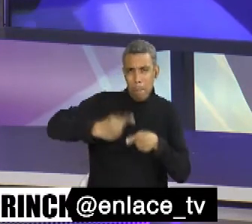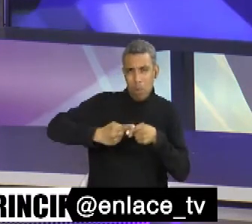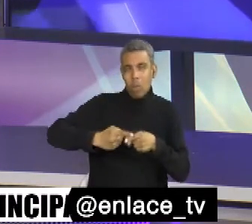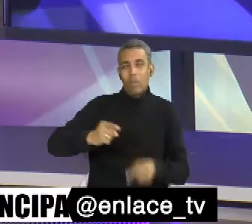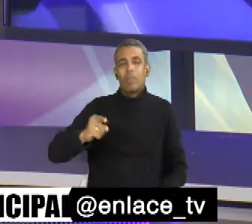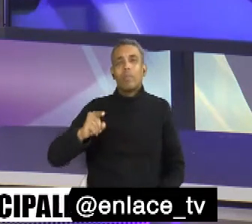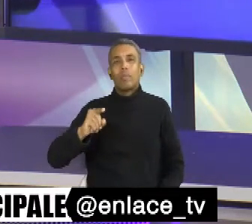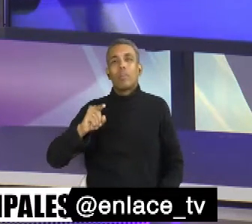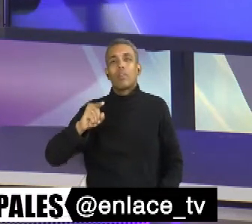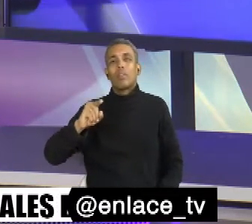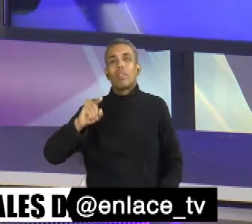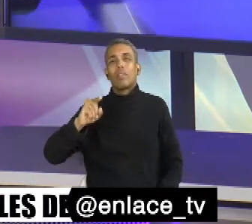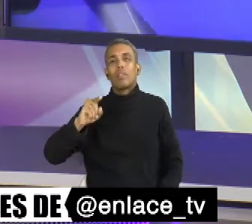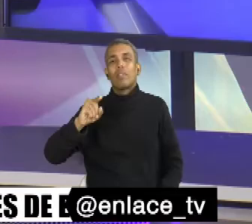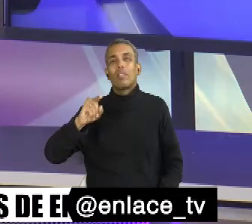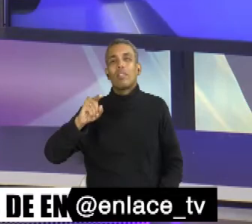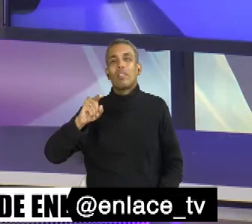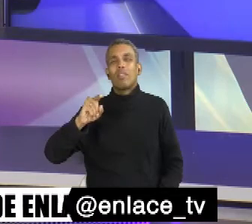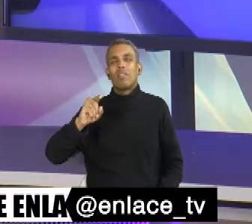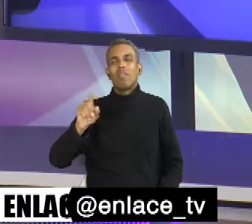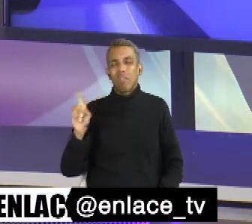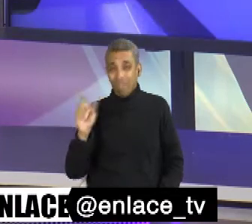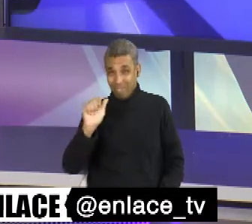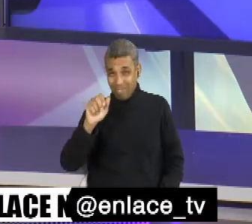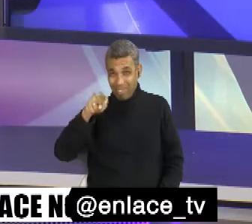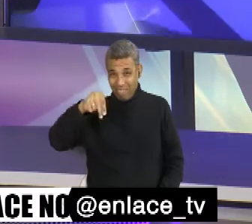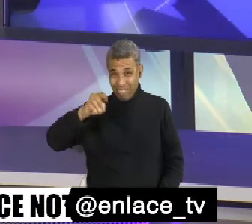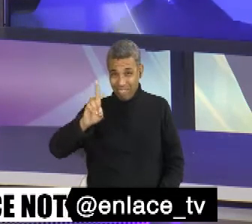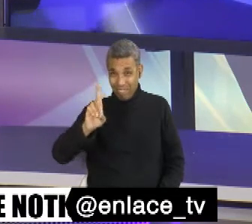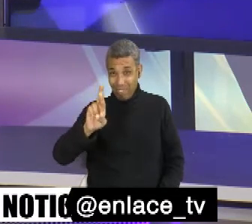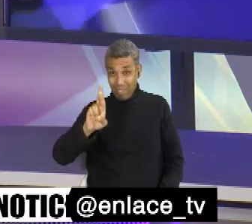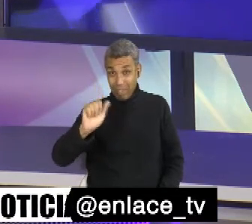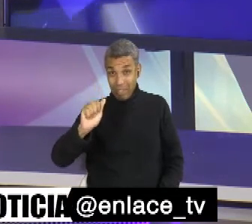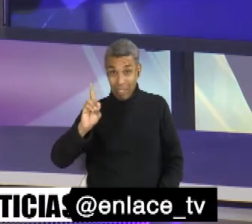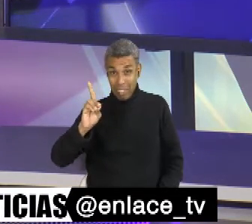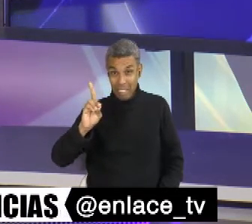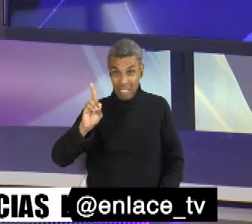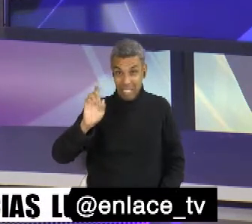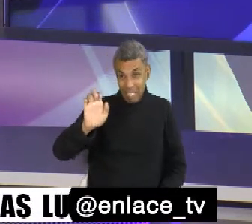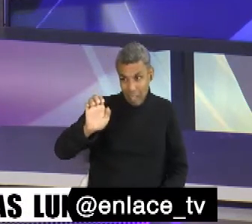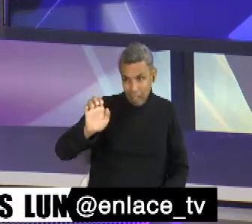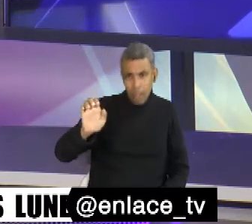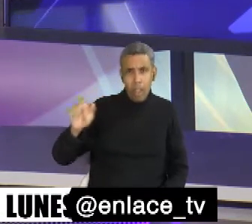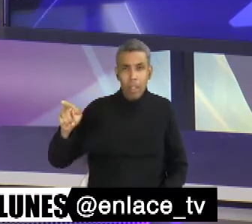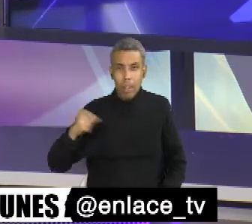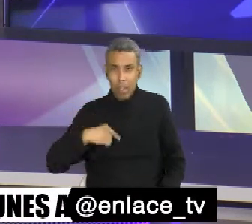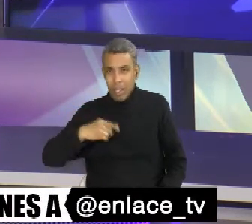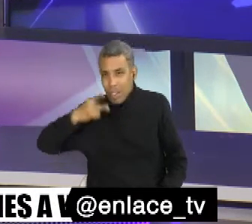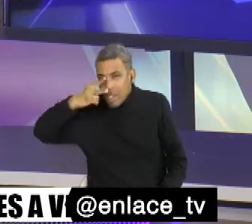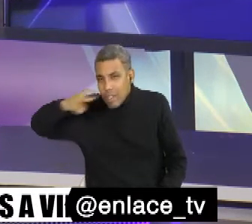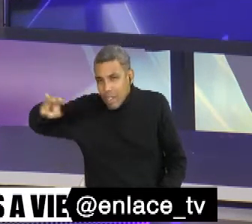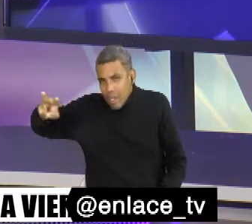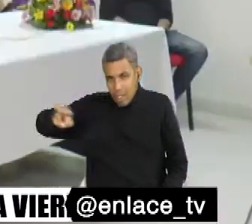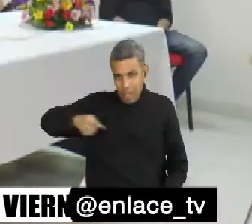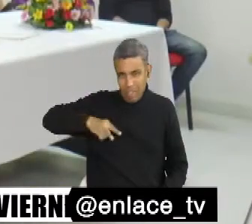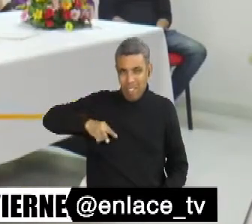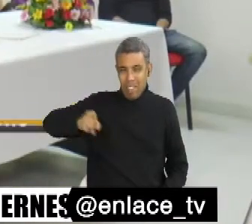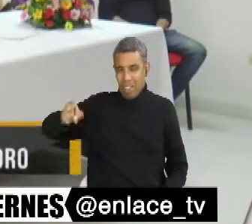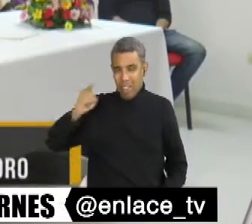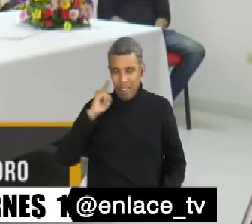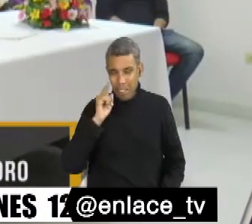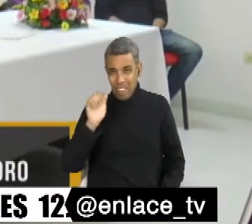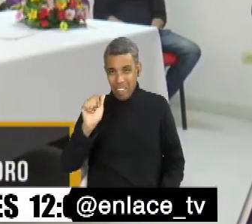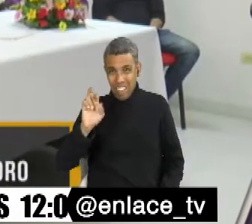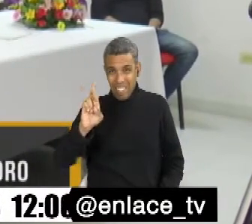al igual que Ravelo, es inocente de la muerte de David Núñez Cala. Califica como burdo montaje la sindicación. Habló para